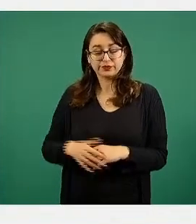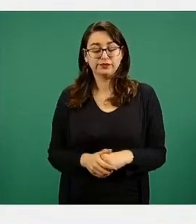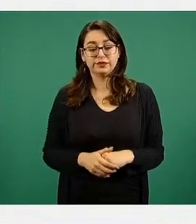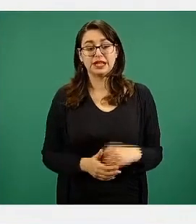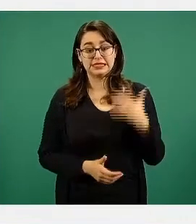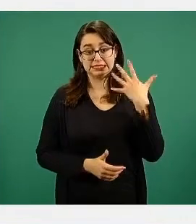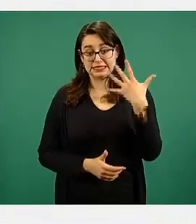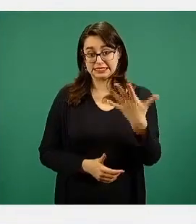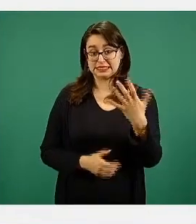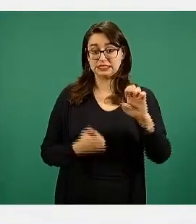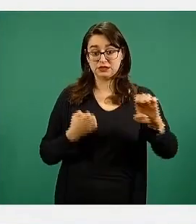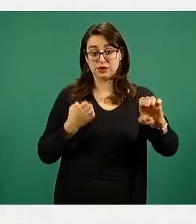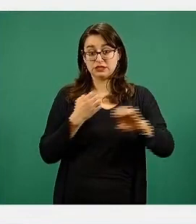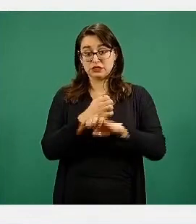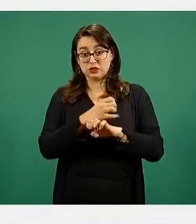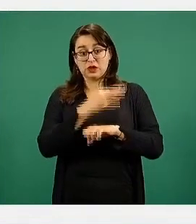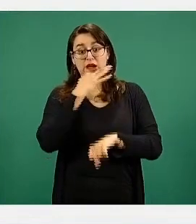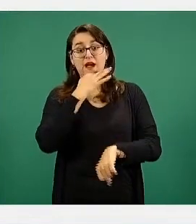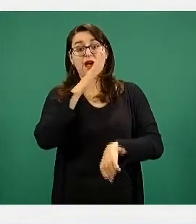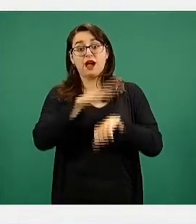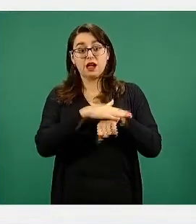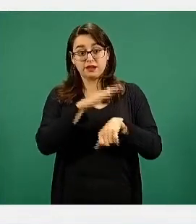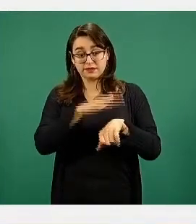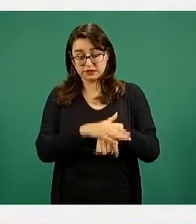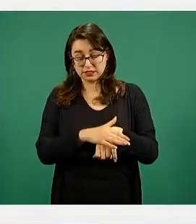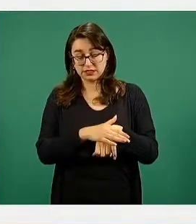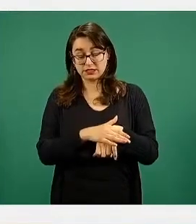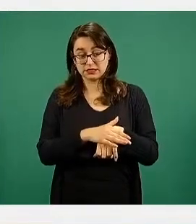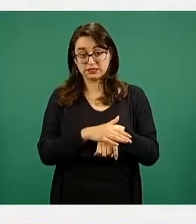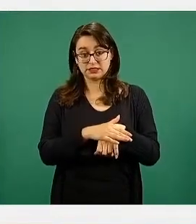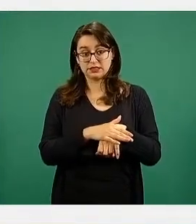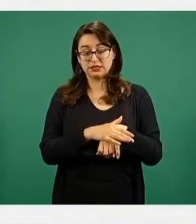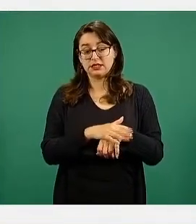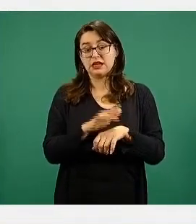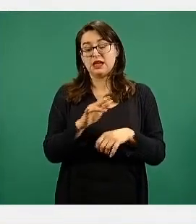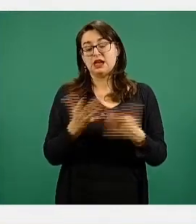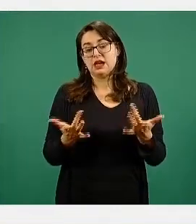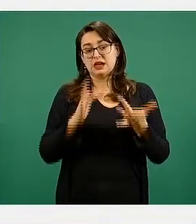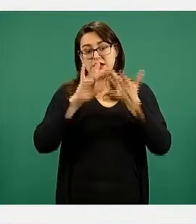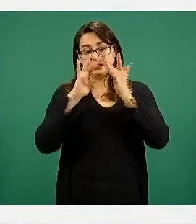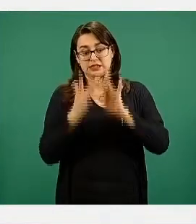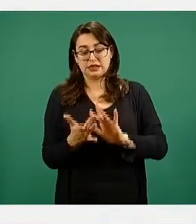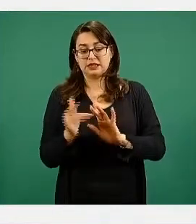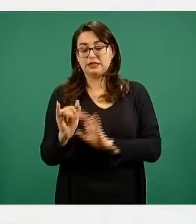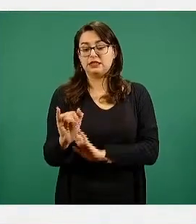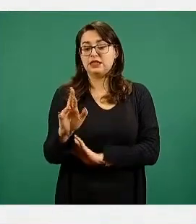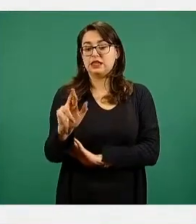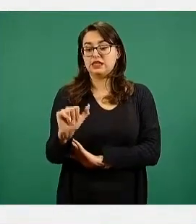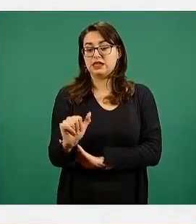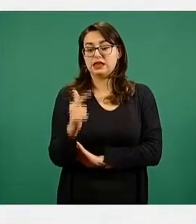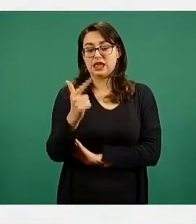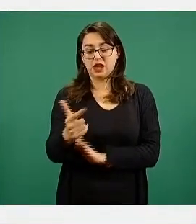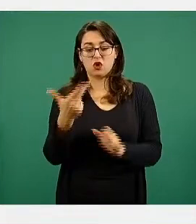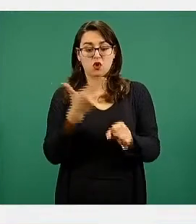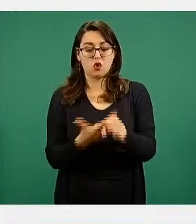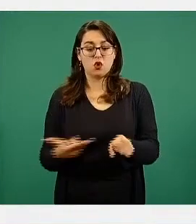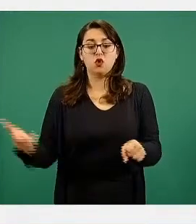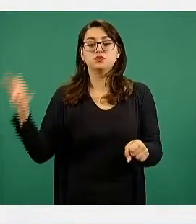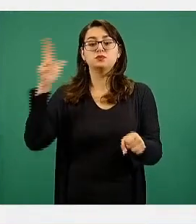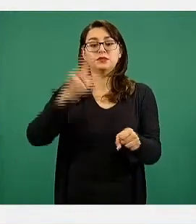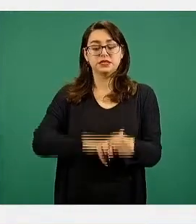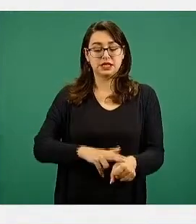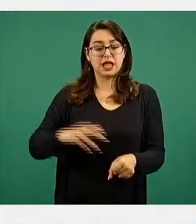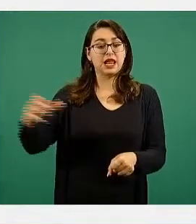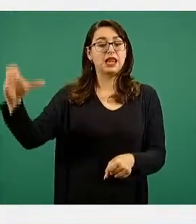reportado al sistema de la red IRAG, es la red de hospitales que reportan camas